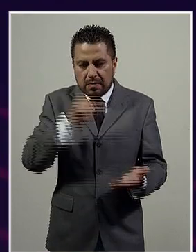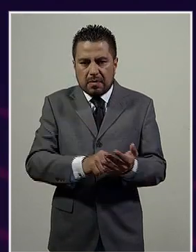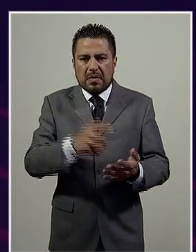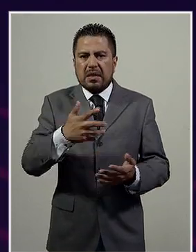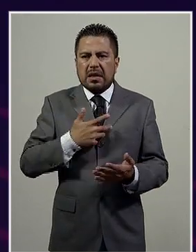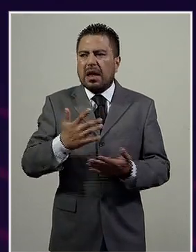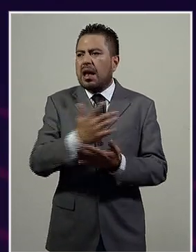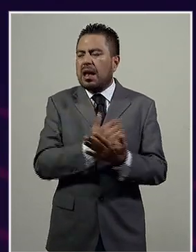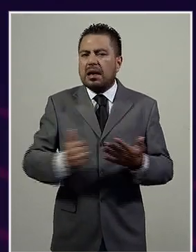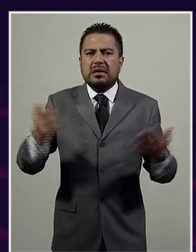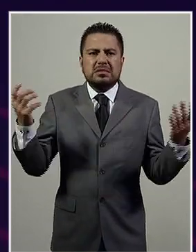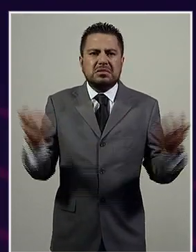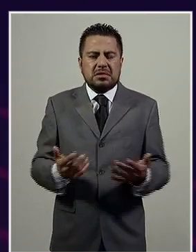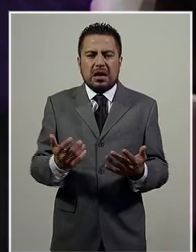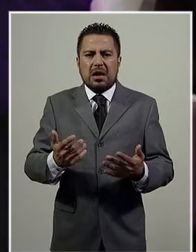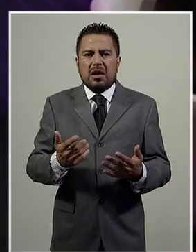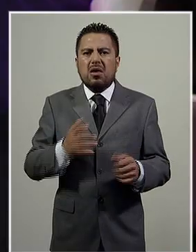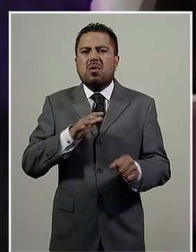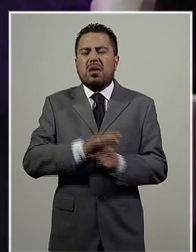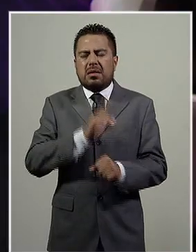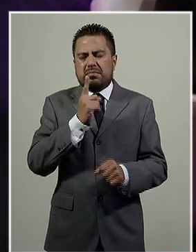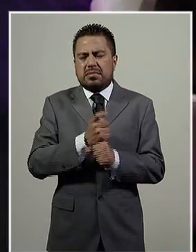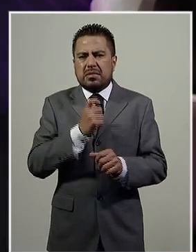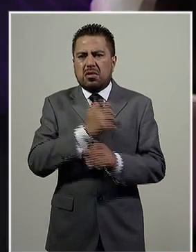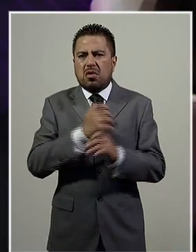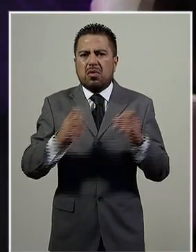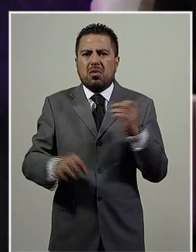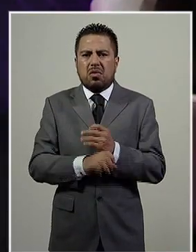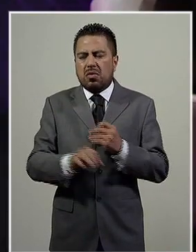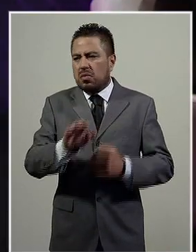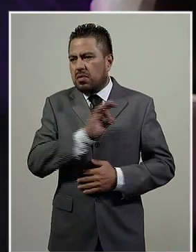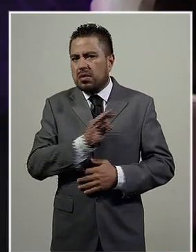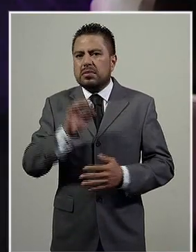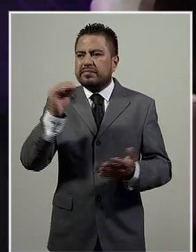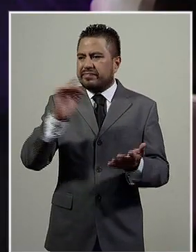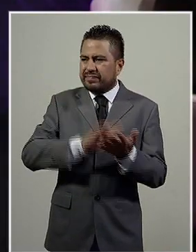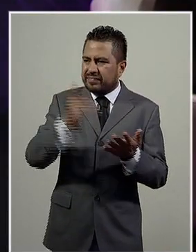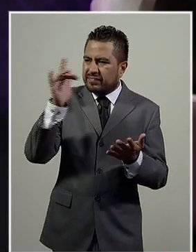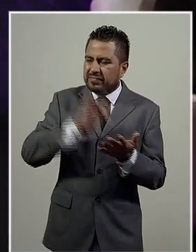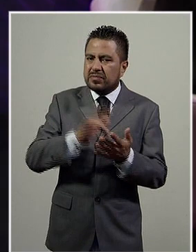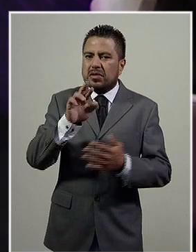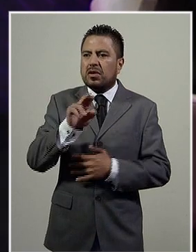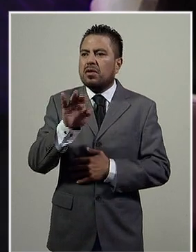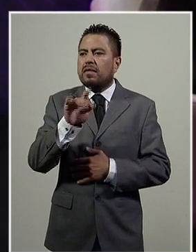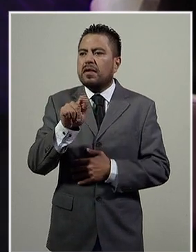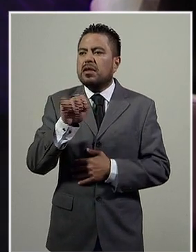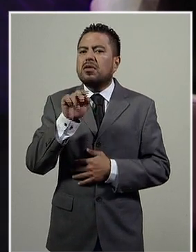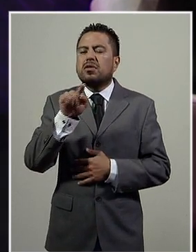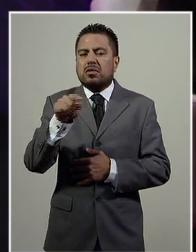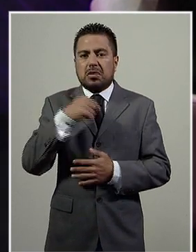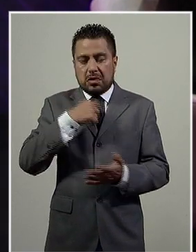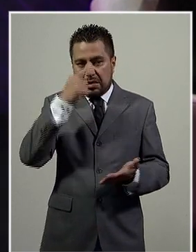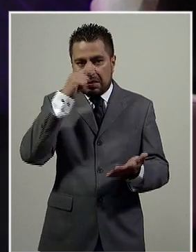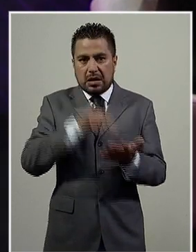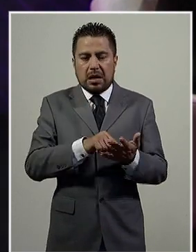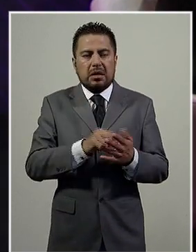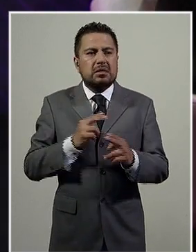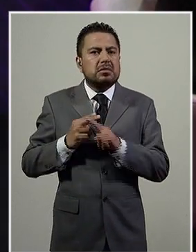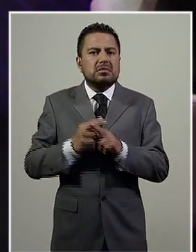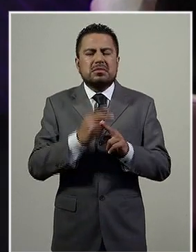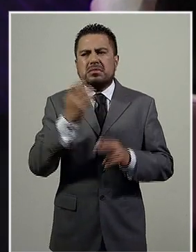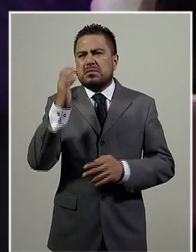tener ganas de hacerlo es la primera cosa. Muchas gracias. Roberto. Pues yo creo que hay que